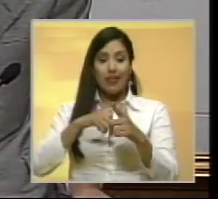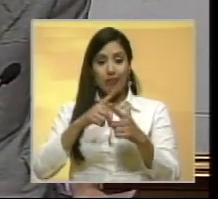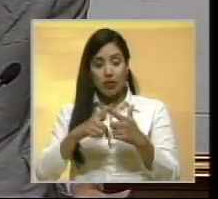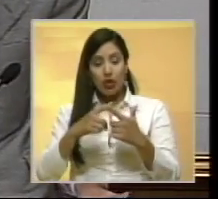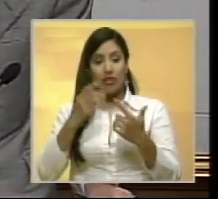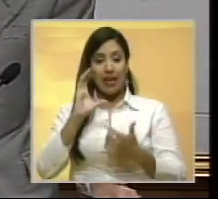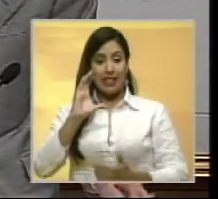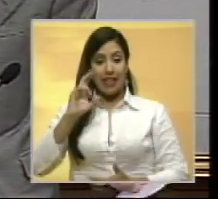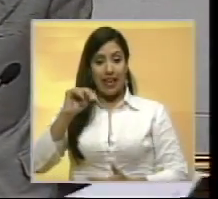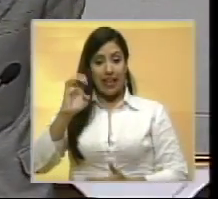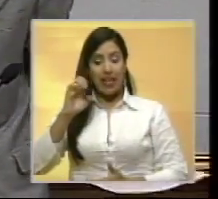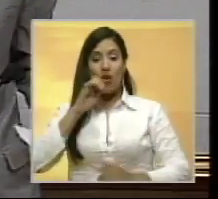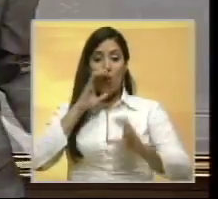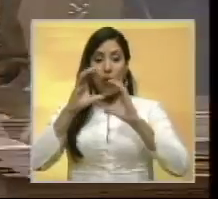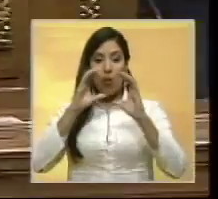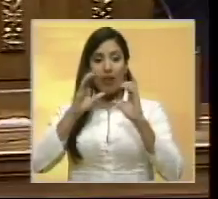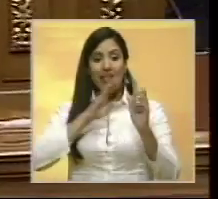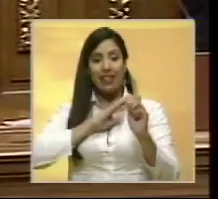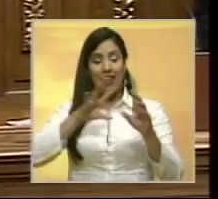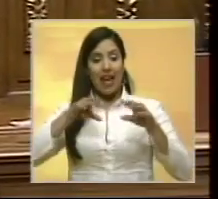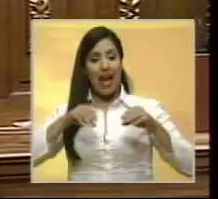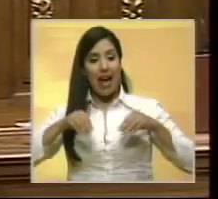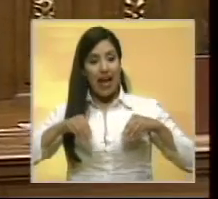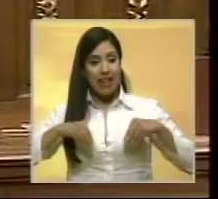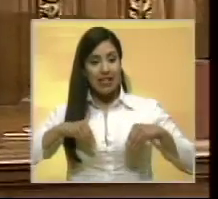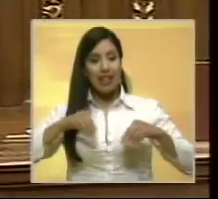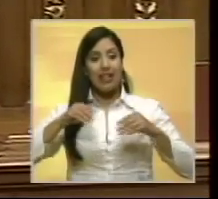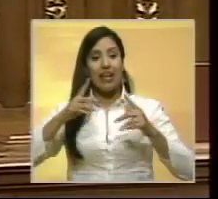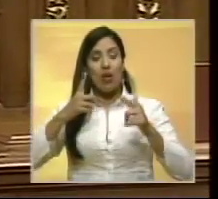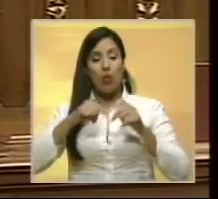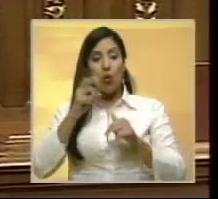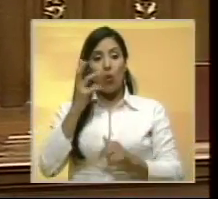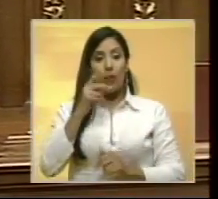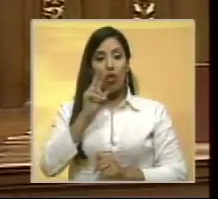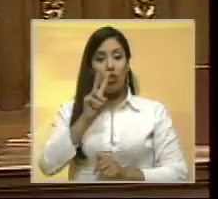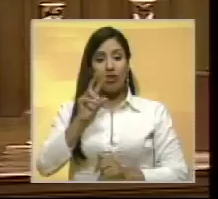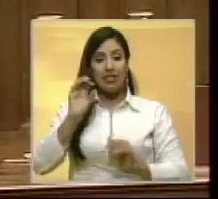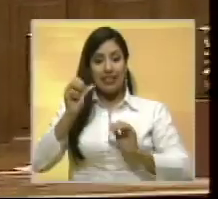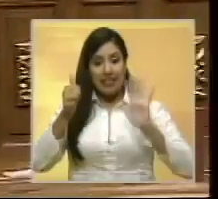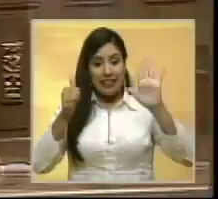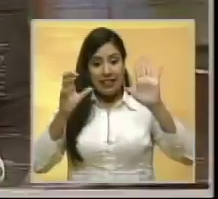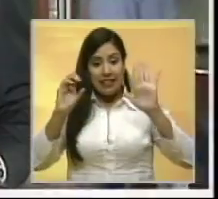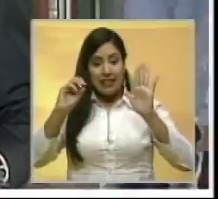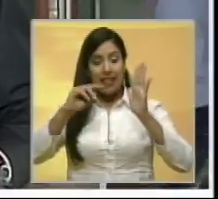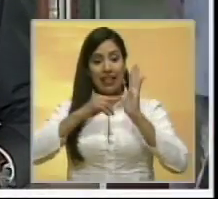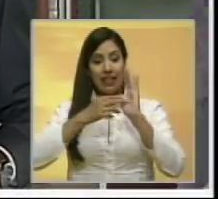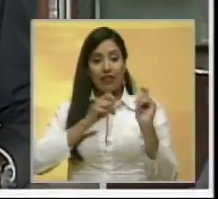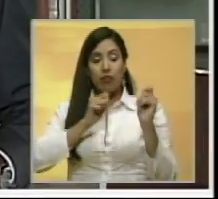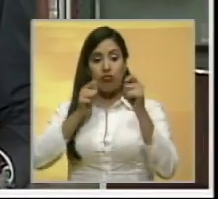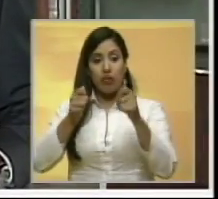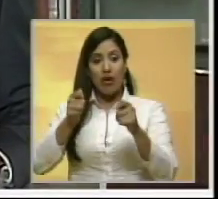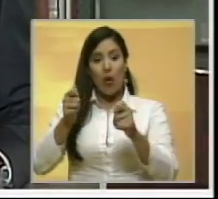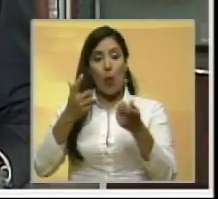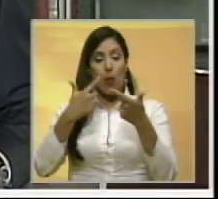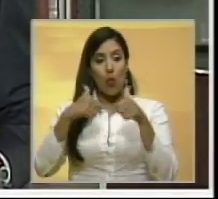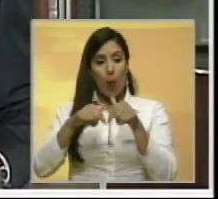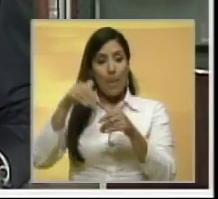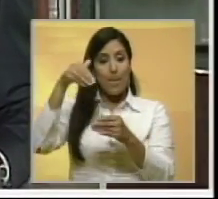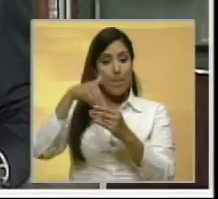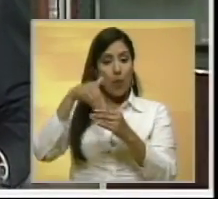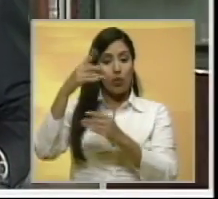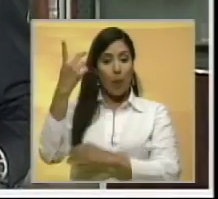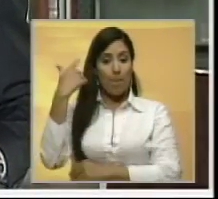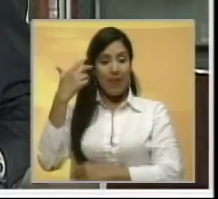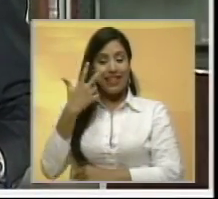el CNE, a través de este comunicado, está acatando la sentencia número 260 que fue emitida por la Sala Electoral